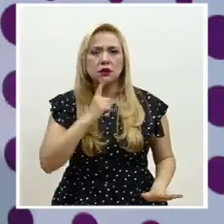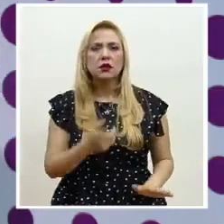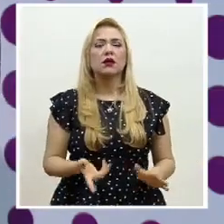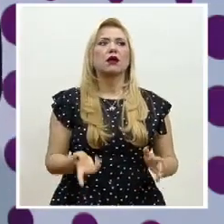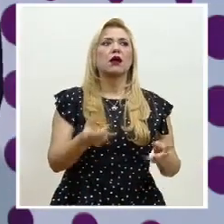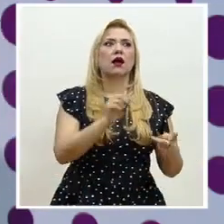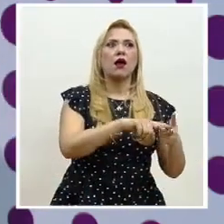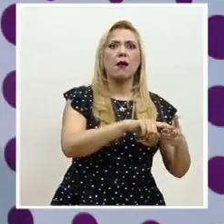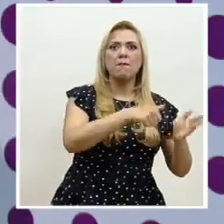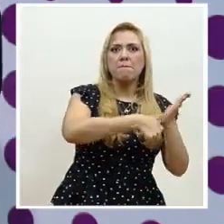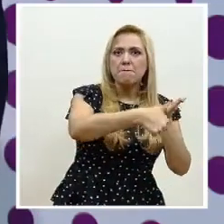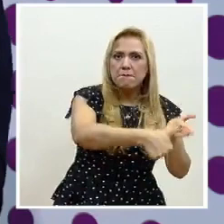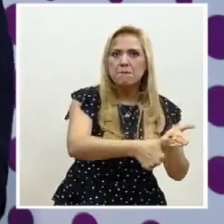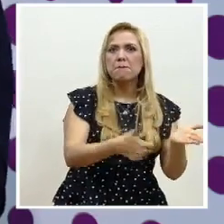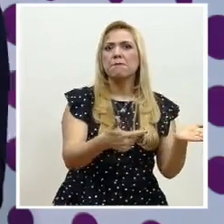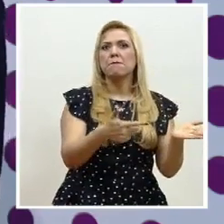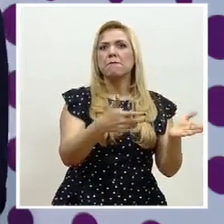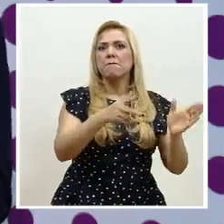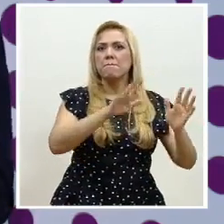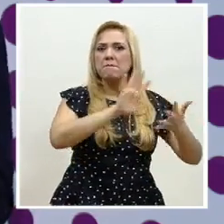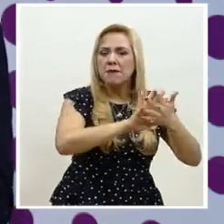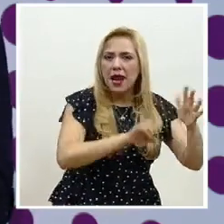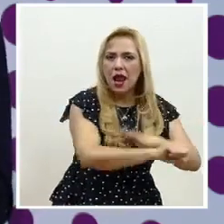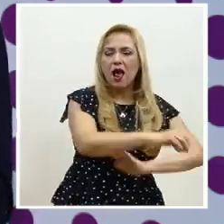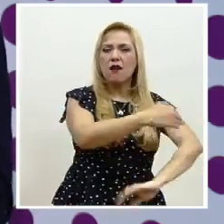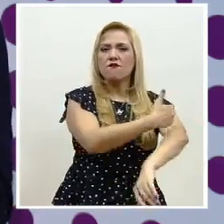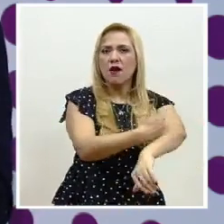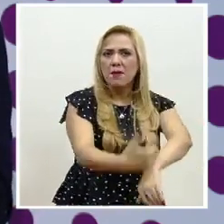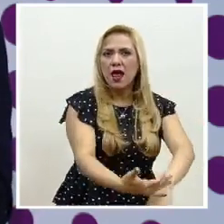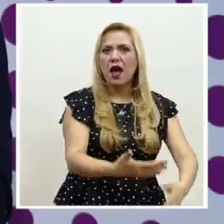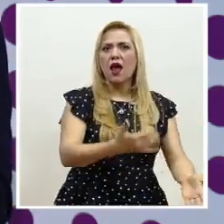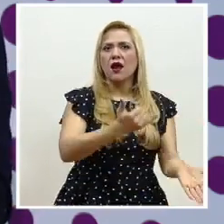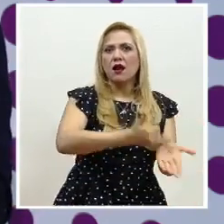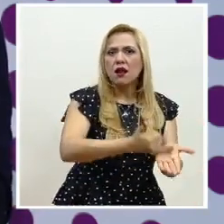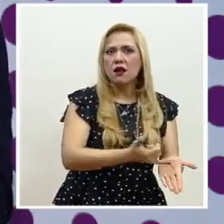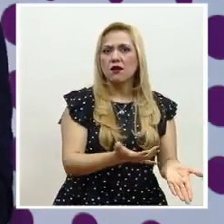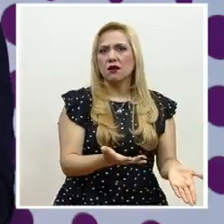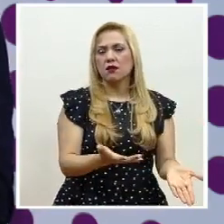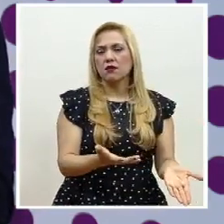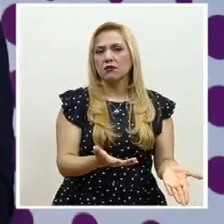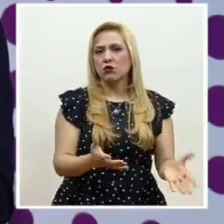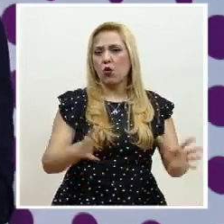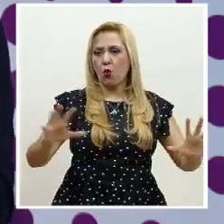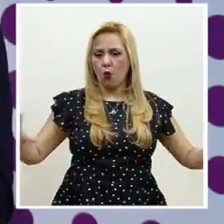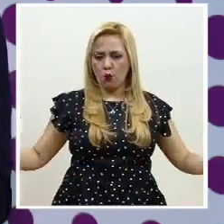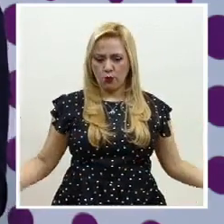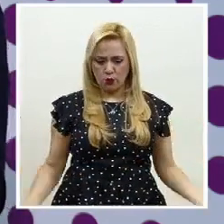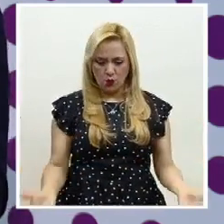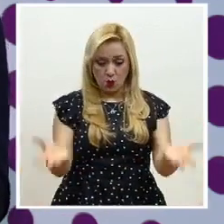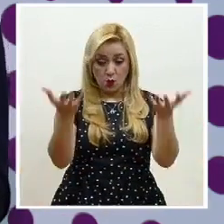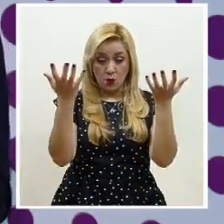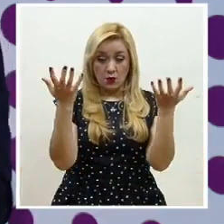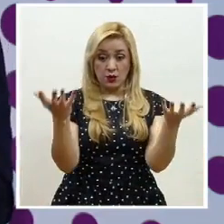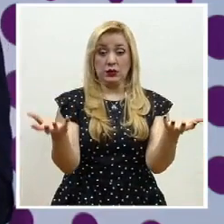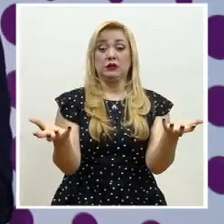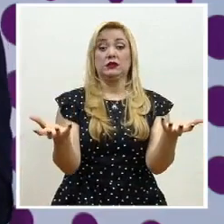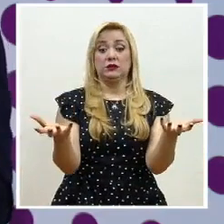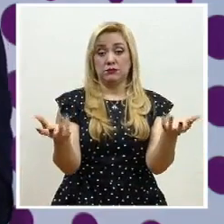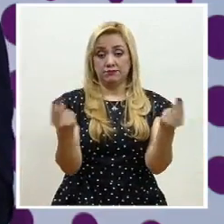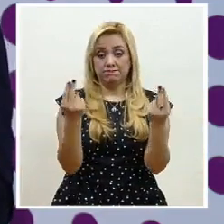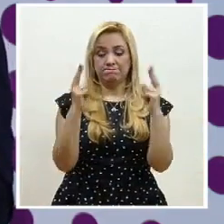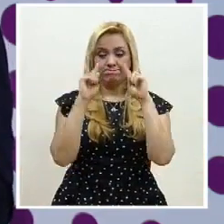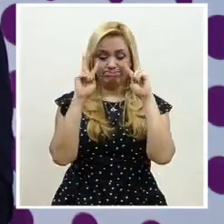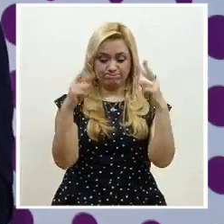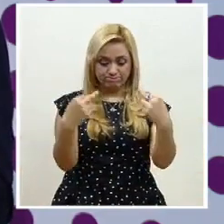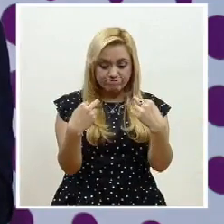muchas vulnerabilidades, es decir, y si nosotros no aprendemos a ser autocríticos, a cuestionarnos la manera en que se hacen las cosas se van a seguir haciendo siempre de la